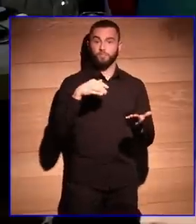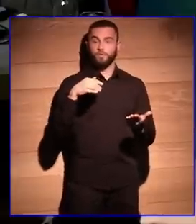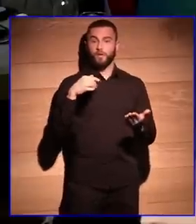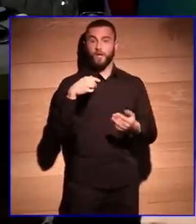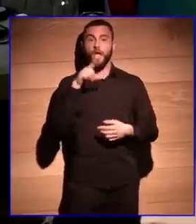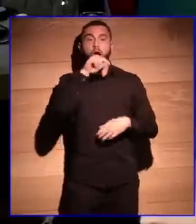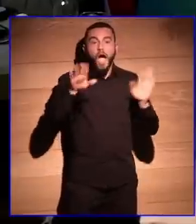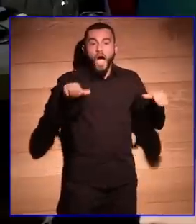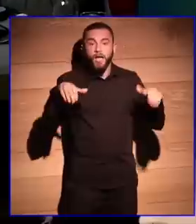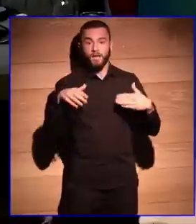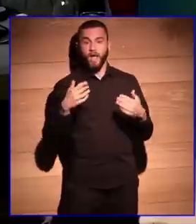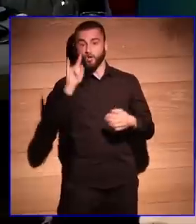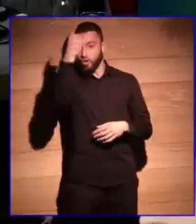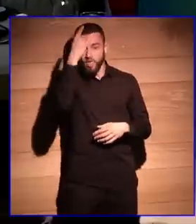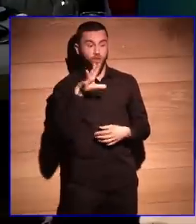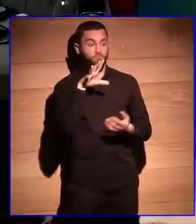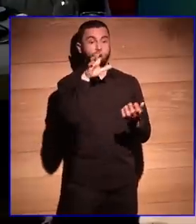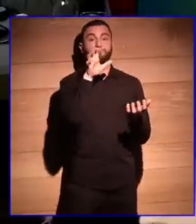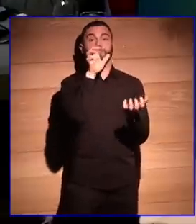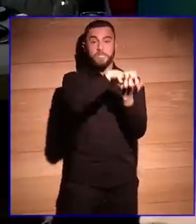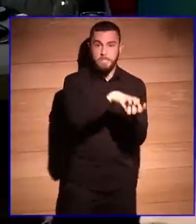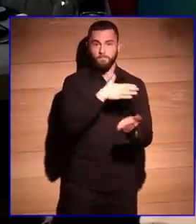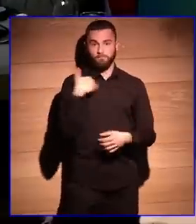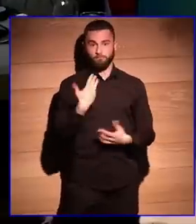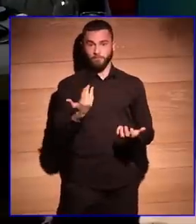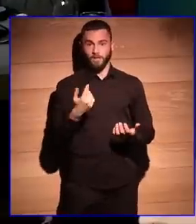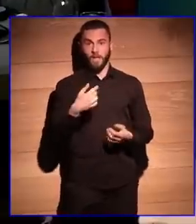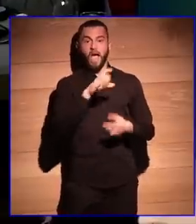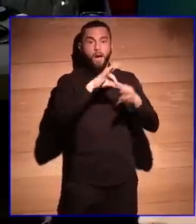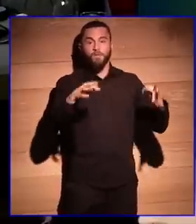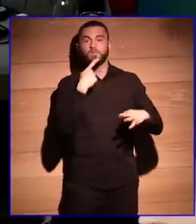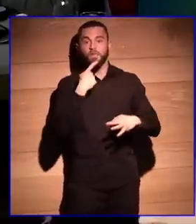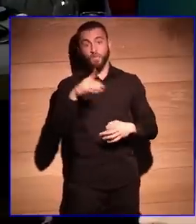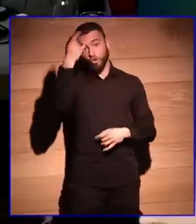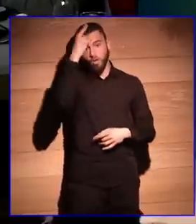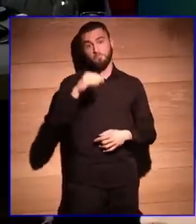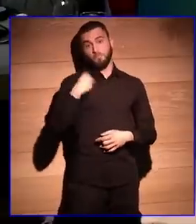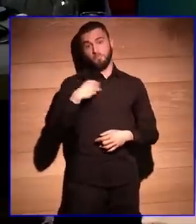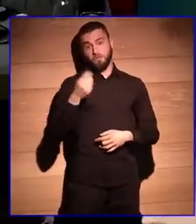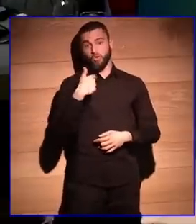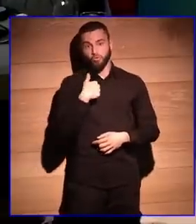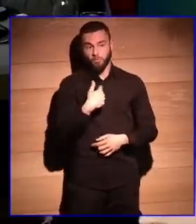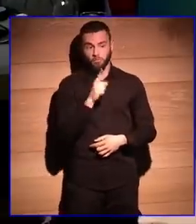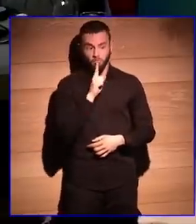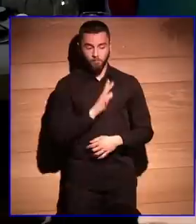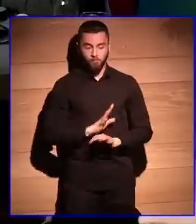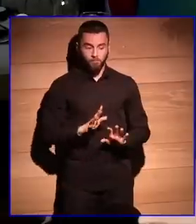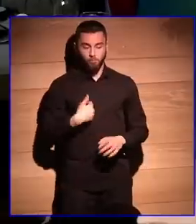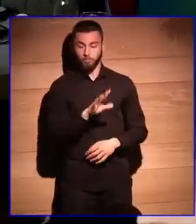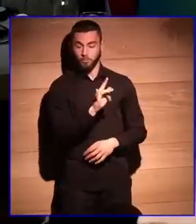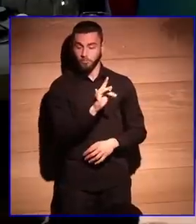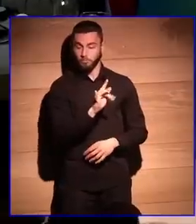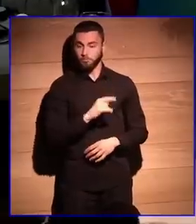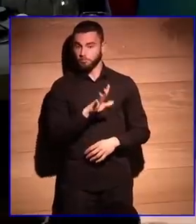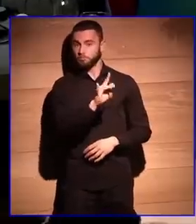comer y tiene que coger un corderito. Y todos mis amigos decían, ay, qué pena el corderito. Y yo claro, yo me callaba, yo no decía nada. Yo decía, sí, sí, pero con la boca